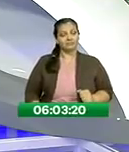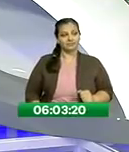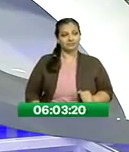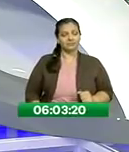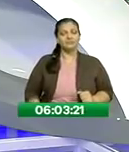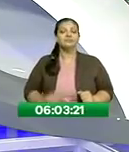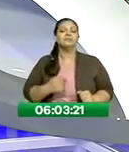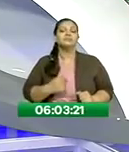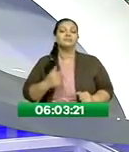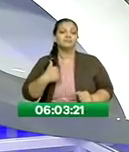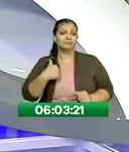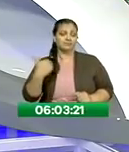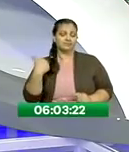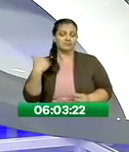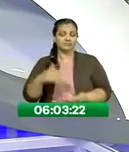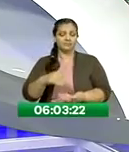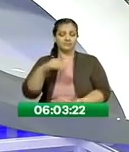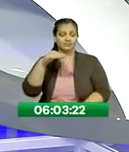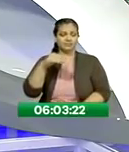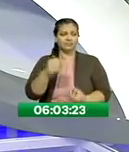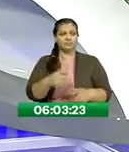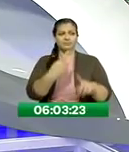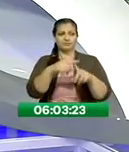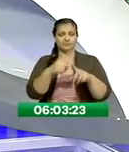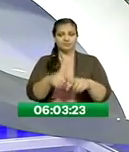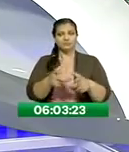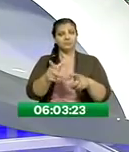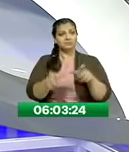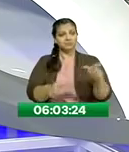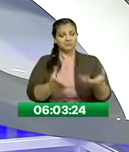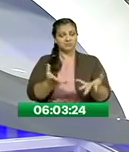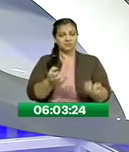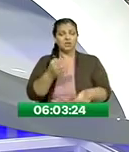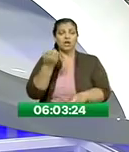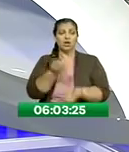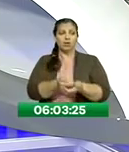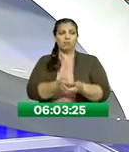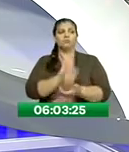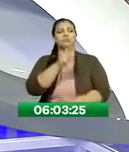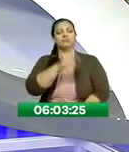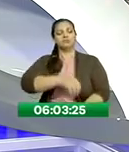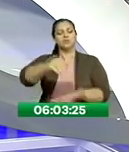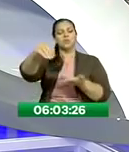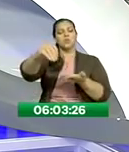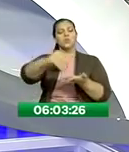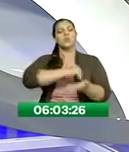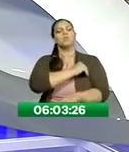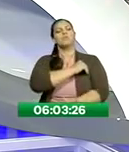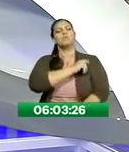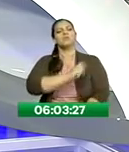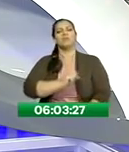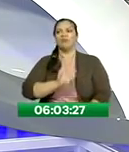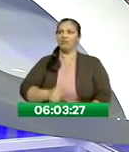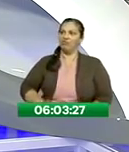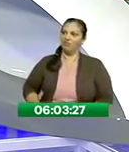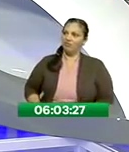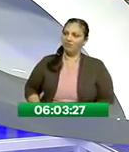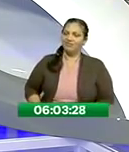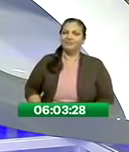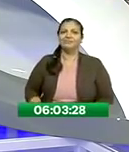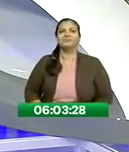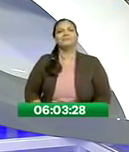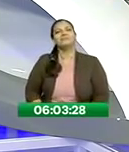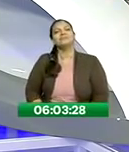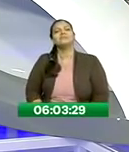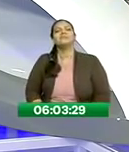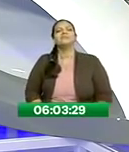como negra. Yo. Claro. Esa. Muy bien. ¡Vamos! ¡Levántate, cuerpo vago! ¡Bacharacocioso! Faltan 11 días por